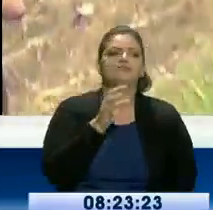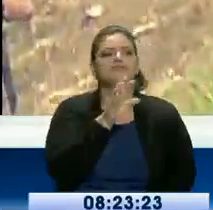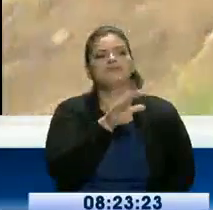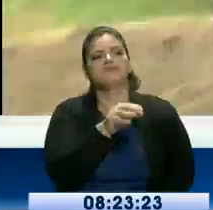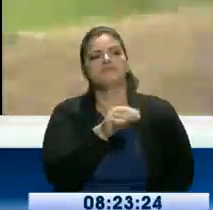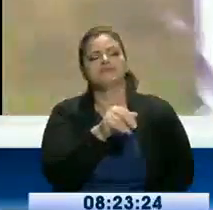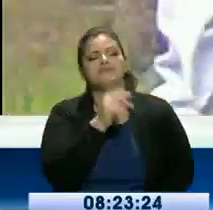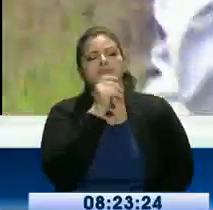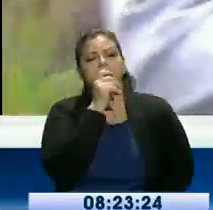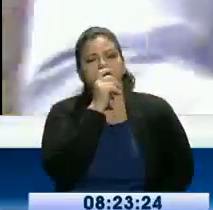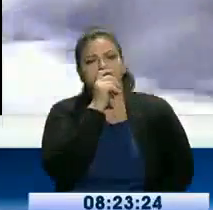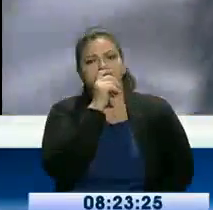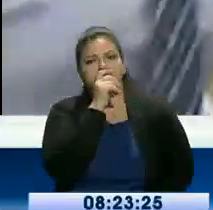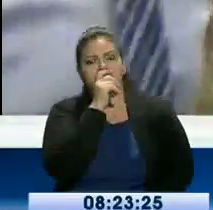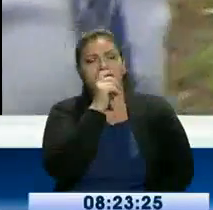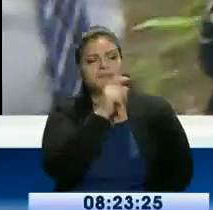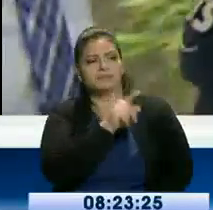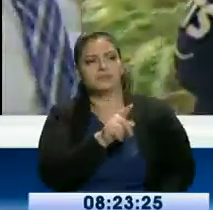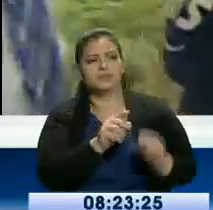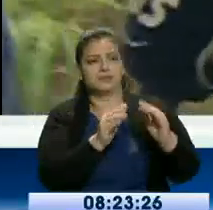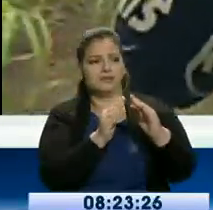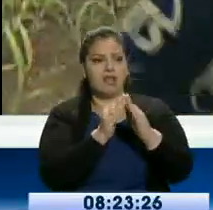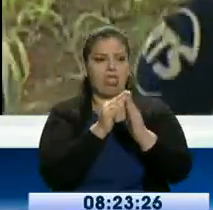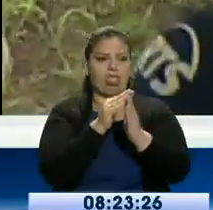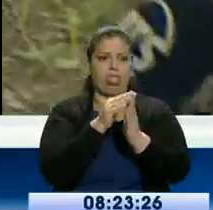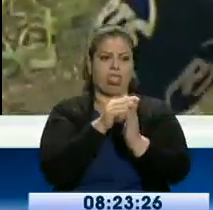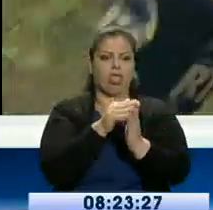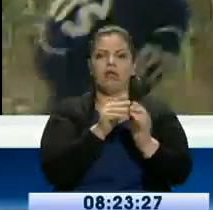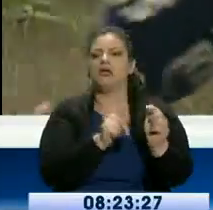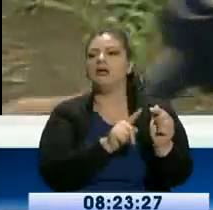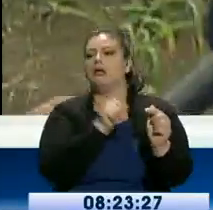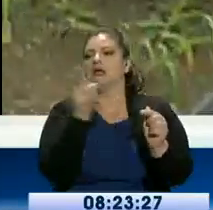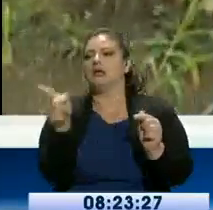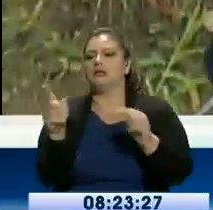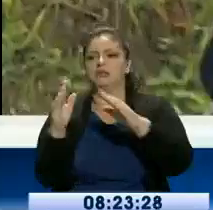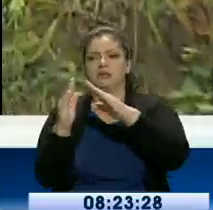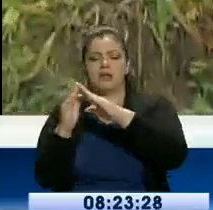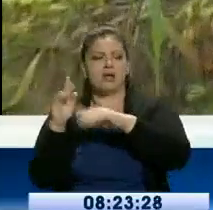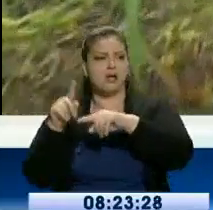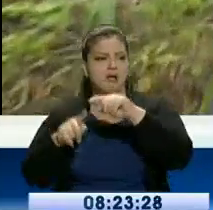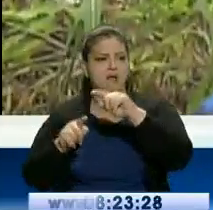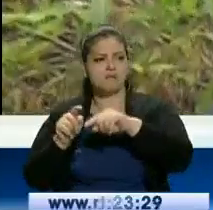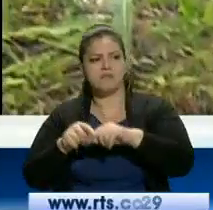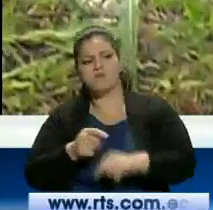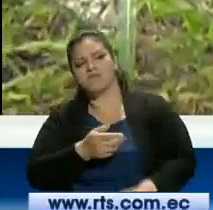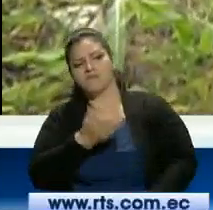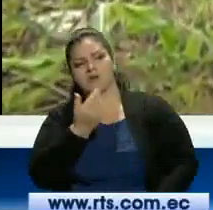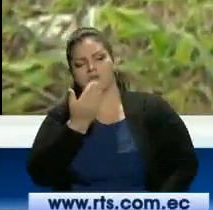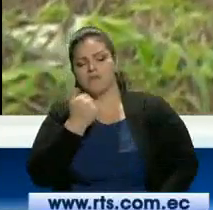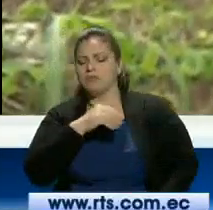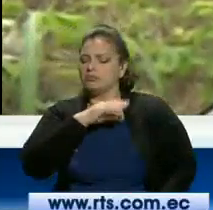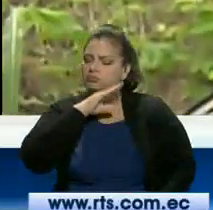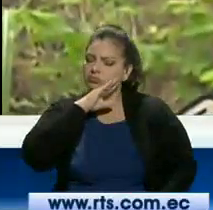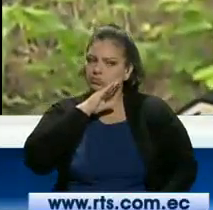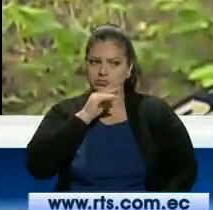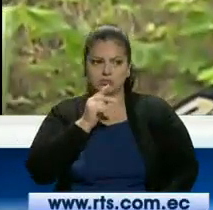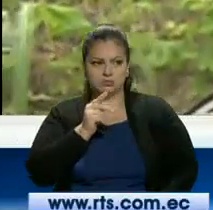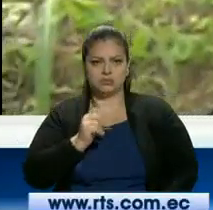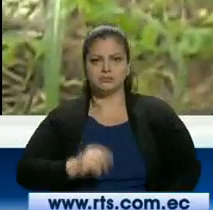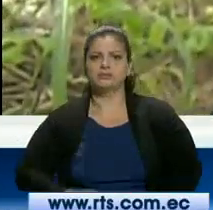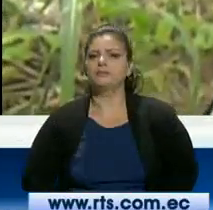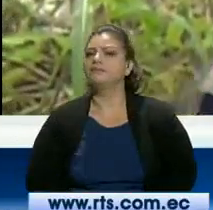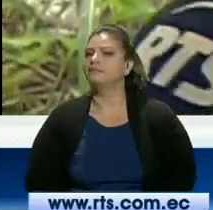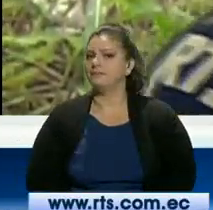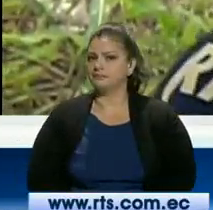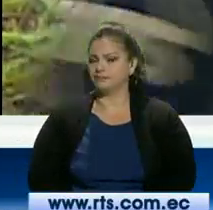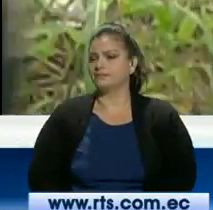y las hijas de su hermana, pero sí. ¿Qué va a pasar después? No sé, pero Gestión de Riesgo ya vino ayer con unas colchonetas, nos